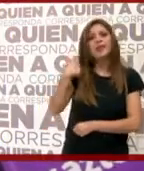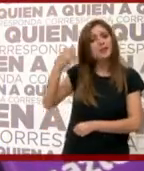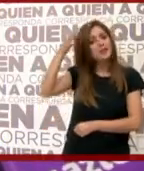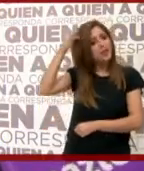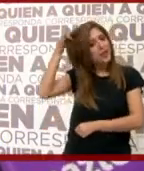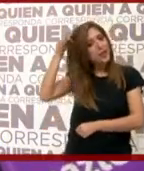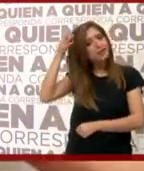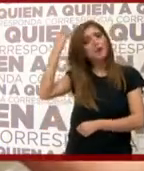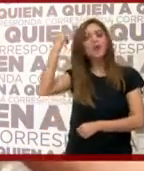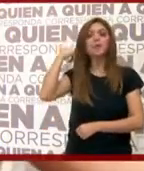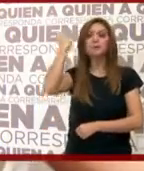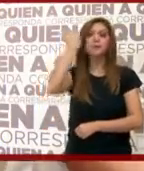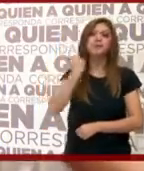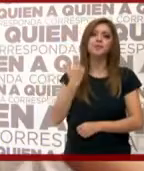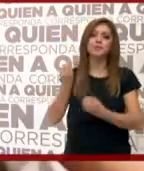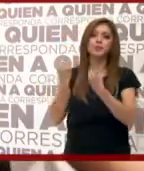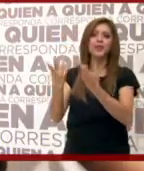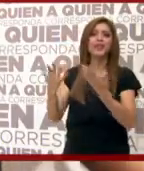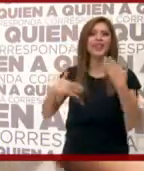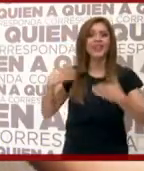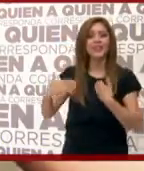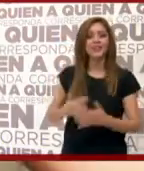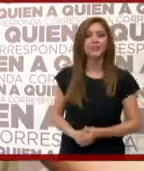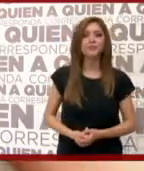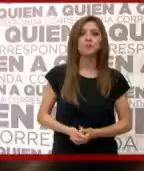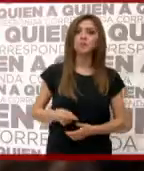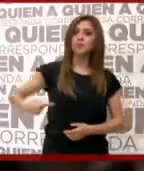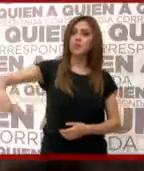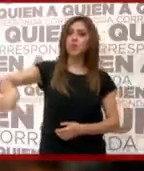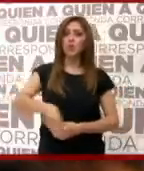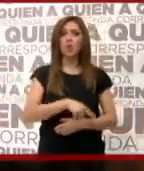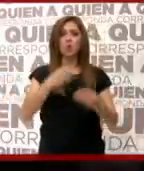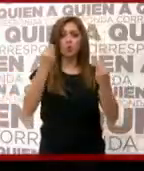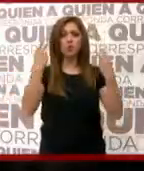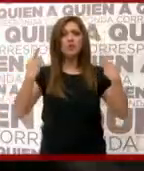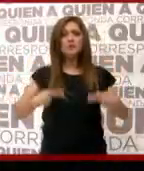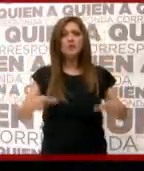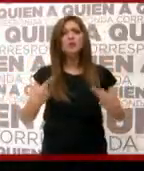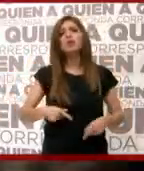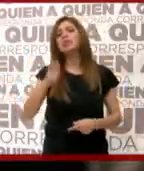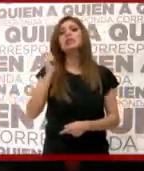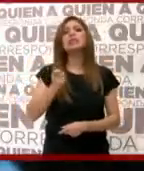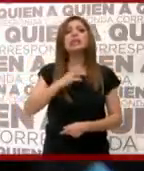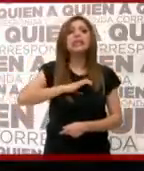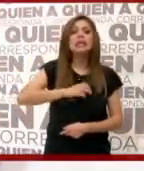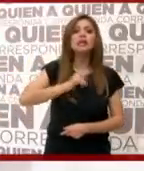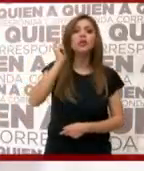de alegría. Al igual que Alice, miles de personas luchan a diario contra el cáncer.